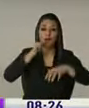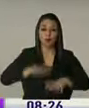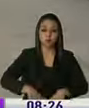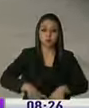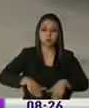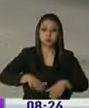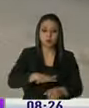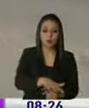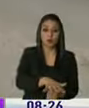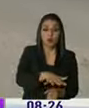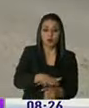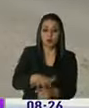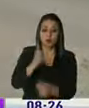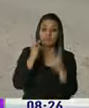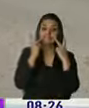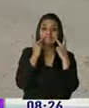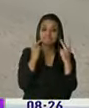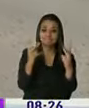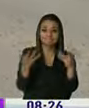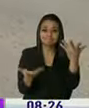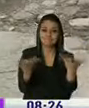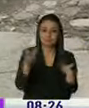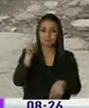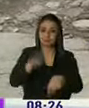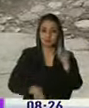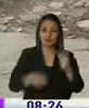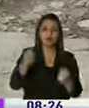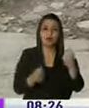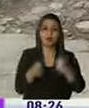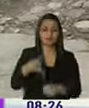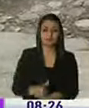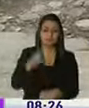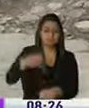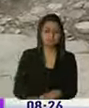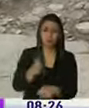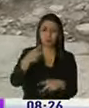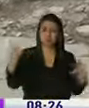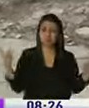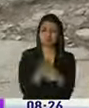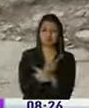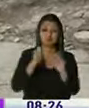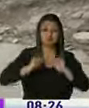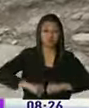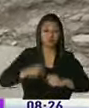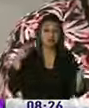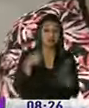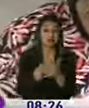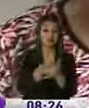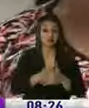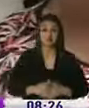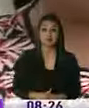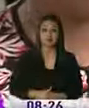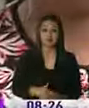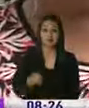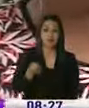agua, lo que impide la visibilidad de los conductores, lo que representa un peligro y podría ocasionar accidentes. Se